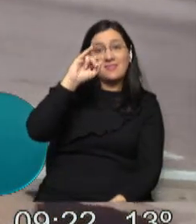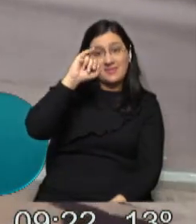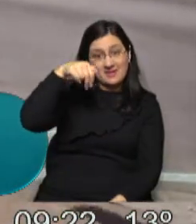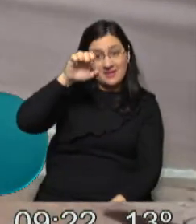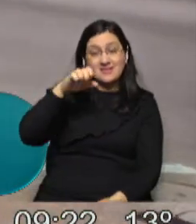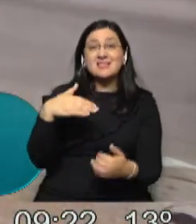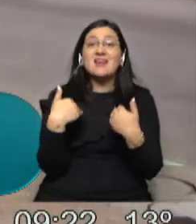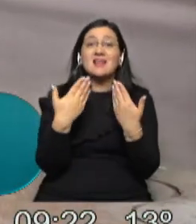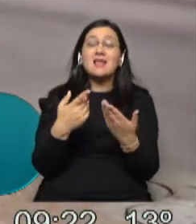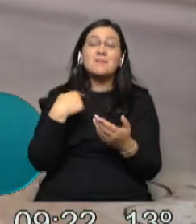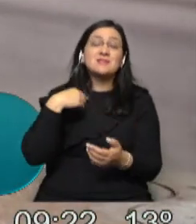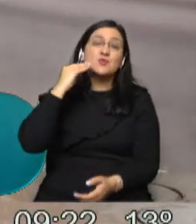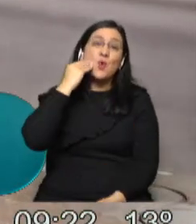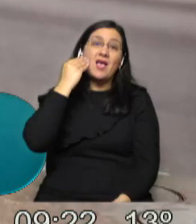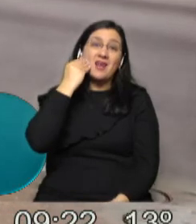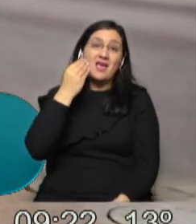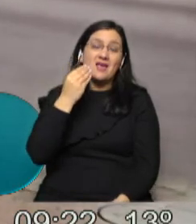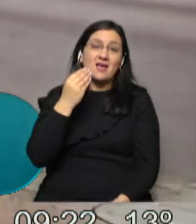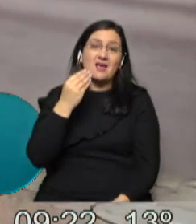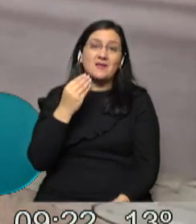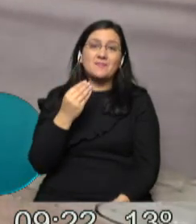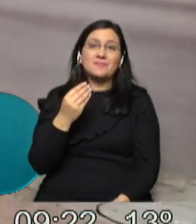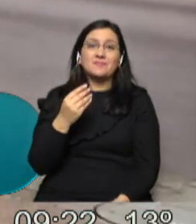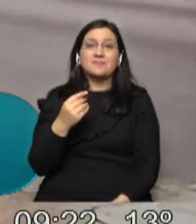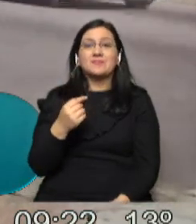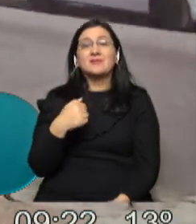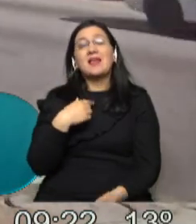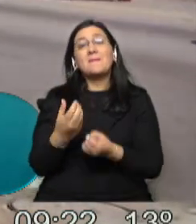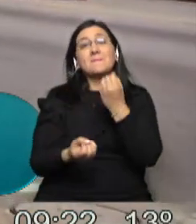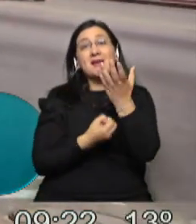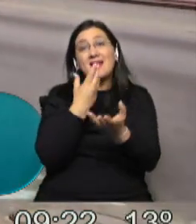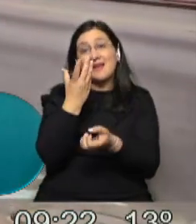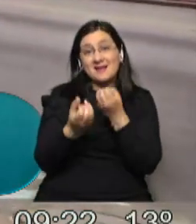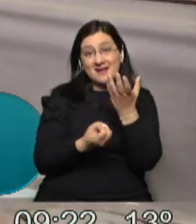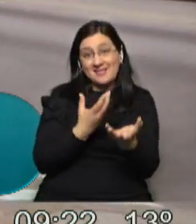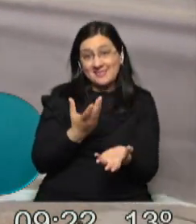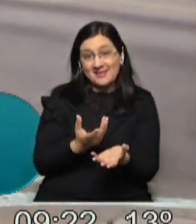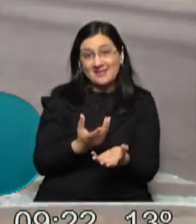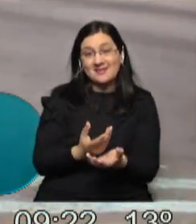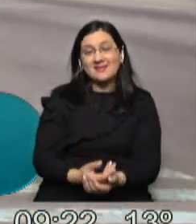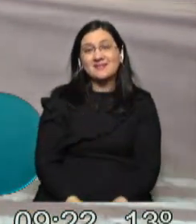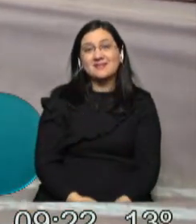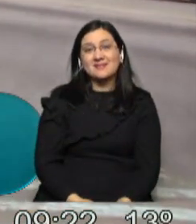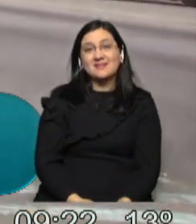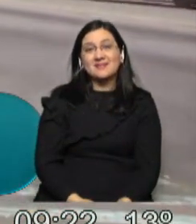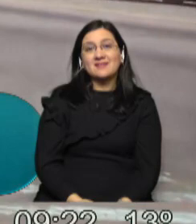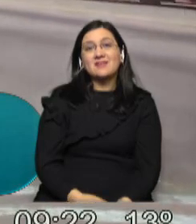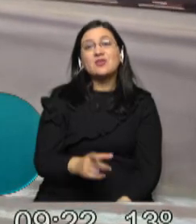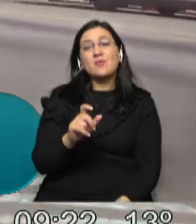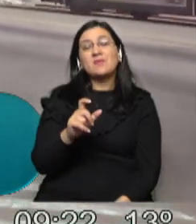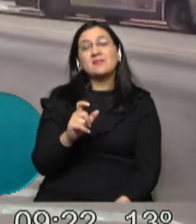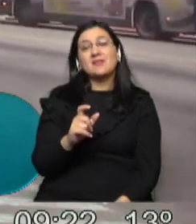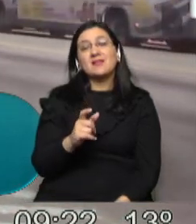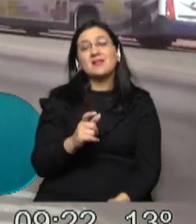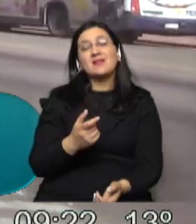justamente a mi suegra, que tiene el mismo nombre que este vegetal al cual le dimos amor, le dimos cariño y grupalmente, por supuesto, la